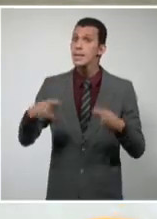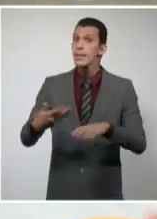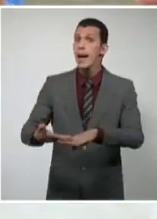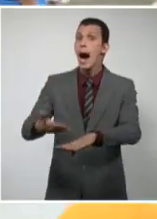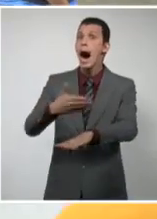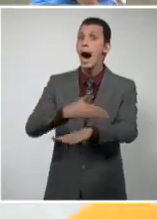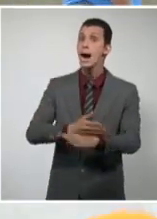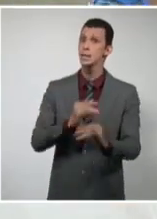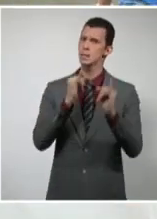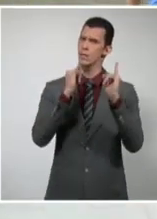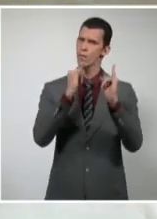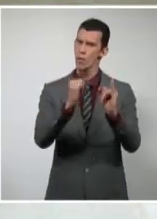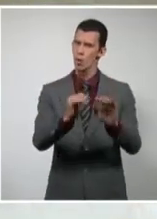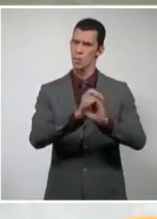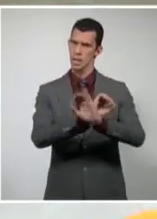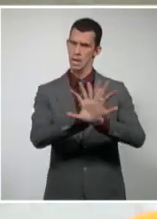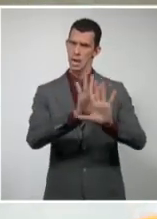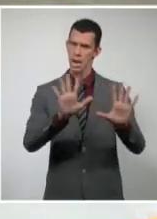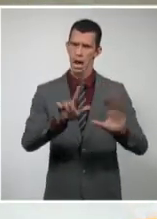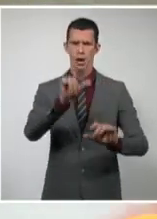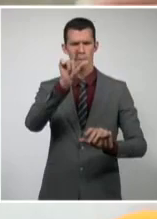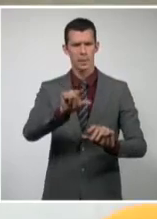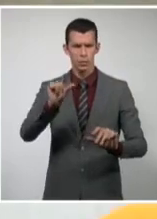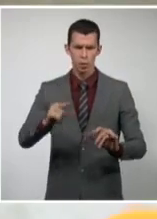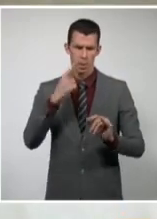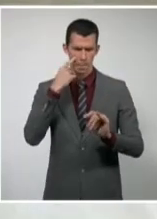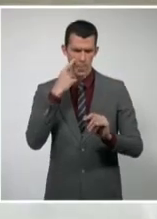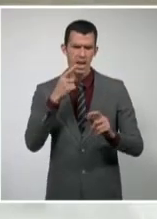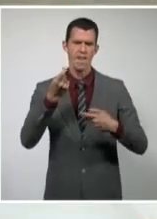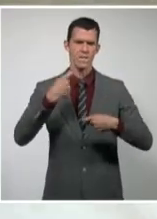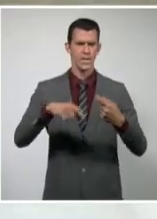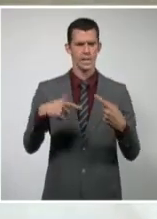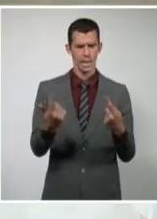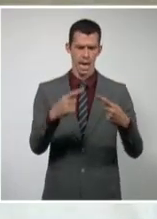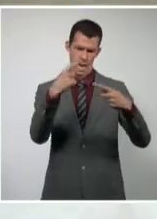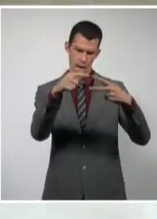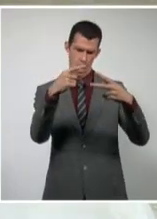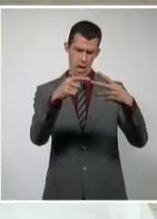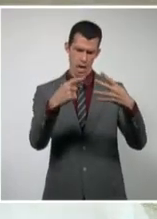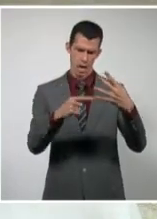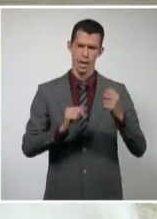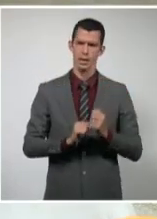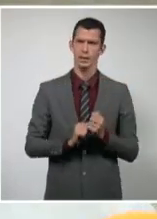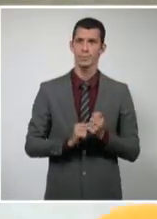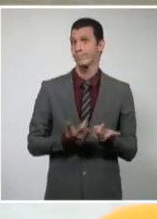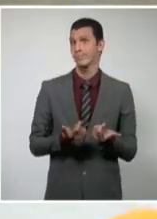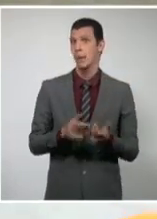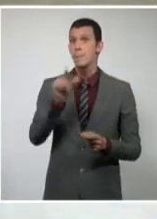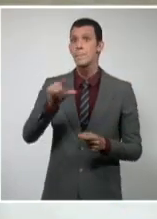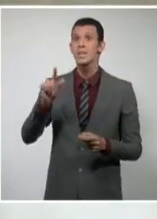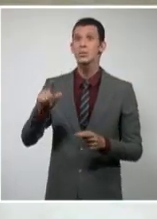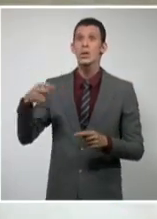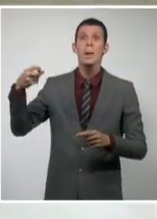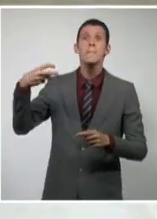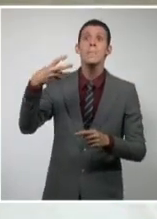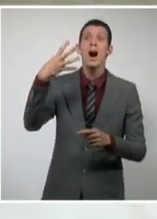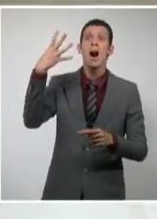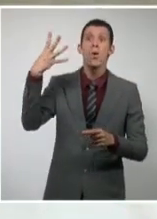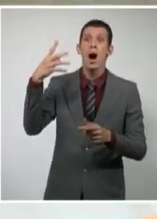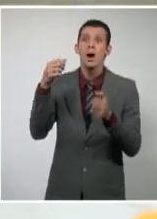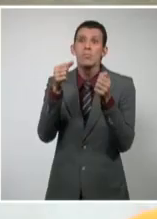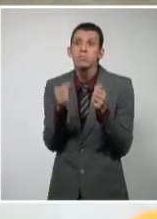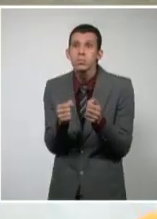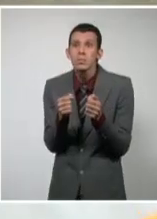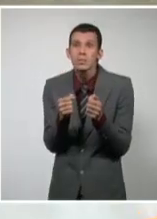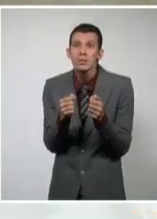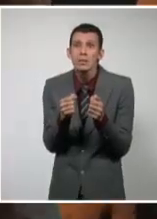gusto, hay mucha gente todas las madrugadas haciendo cola para saber al otro día qué van a abrir. Y eso es una responsabilidad de las cadenas, es una responsabilidad de las tiendas, de